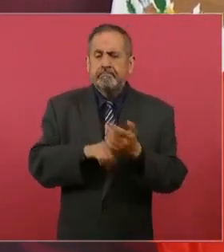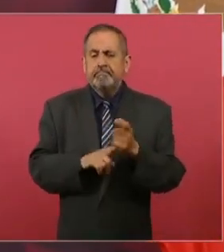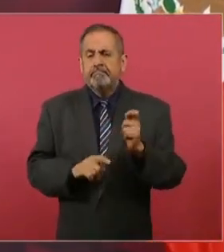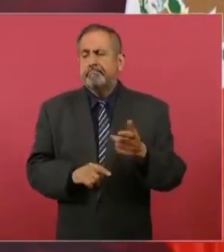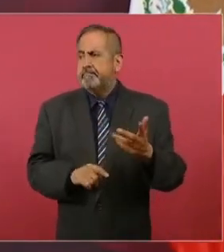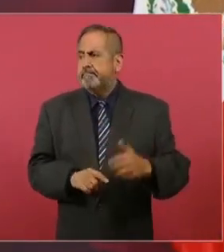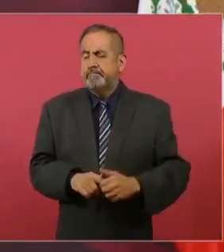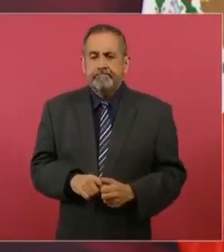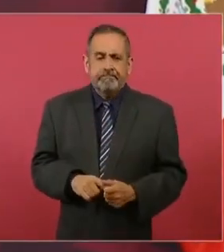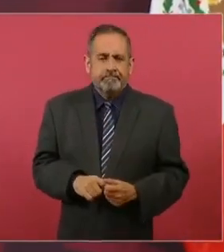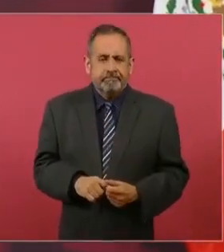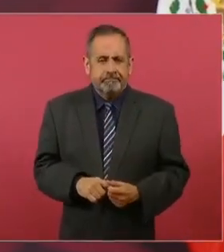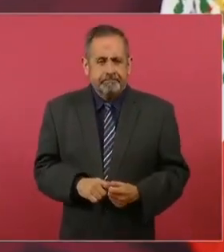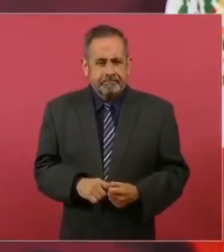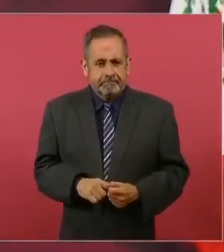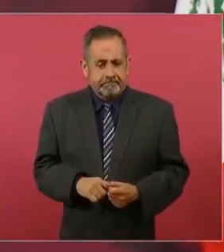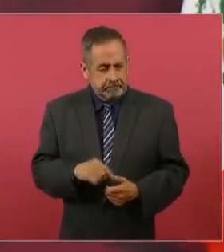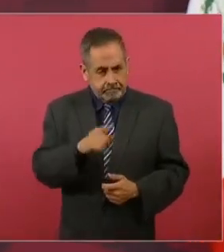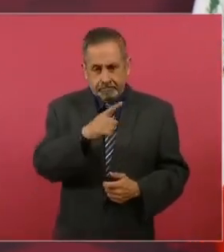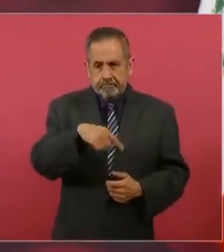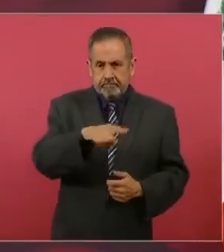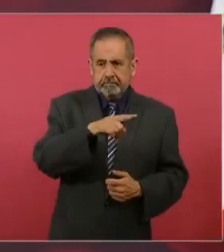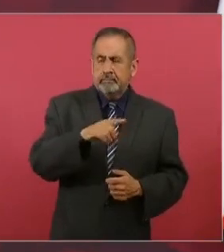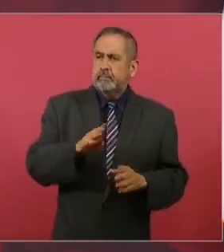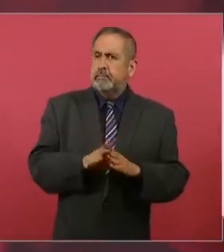de cómo abrieron